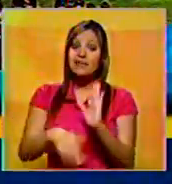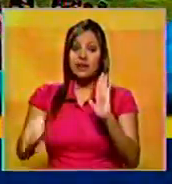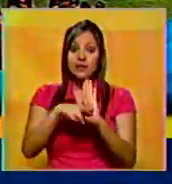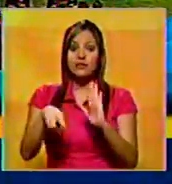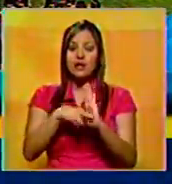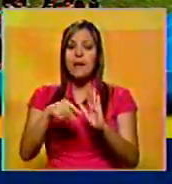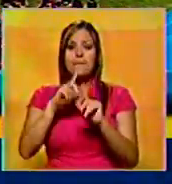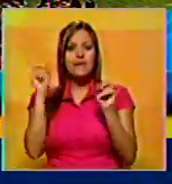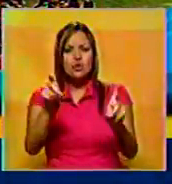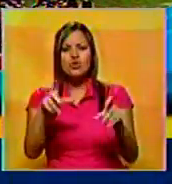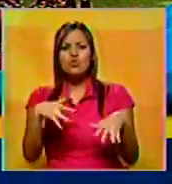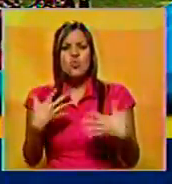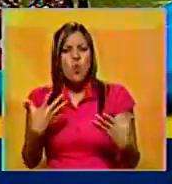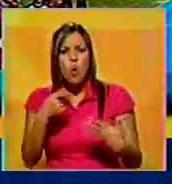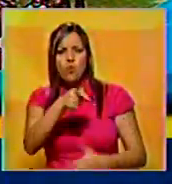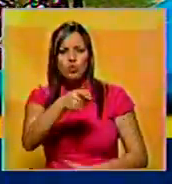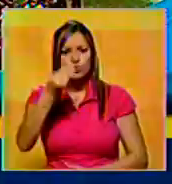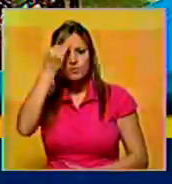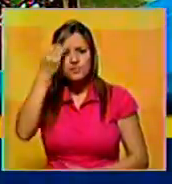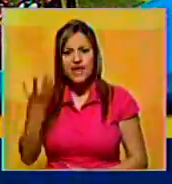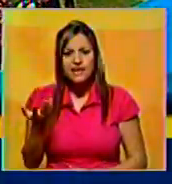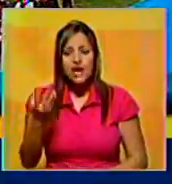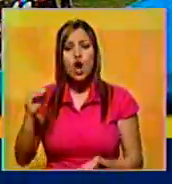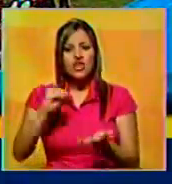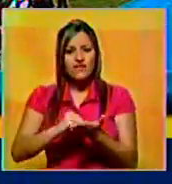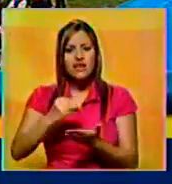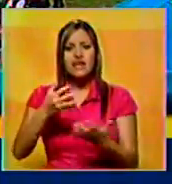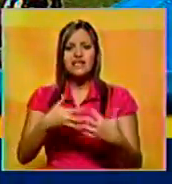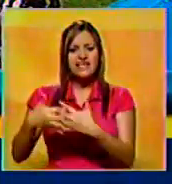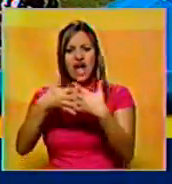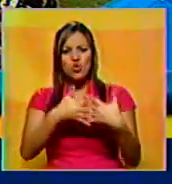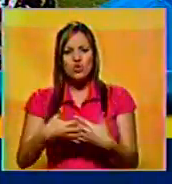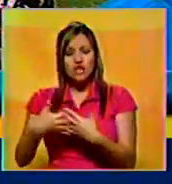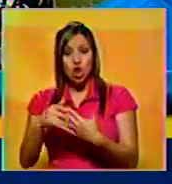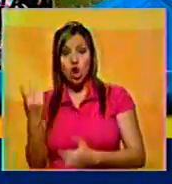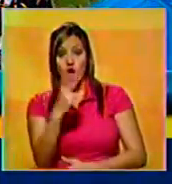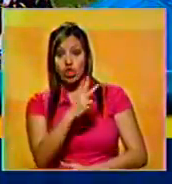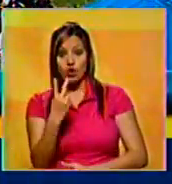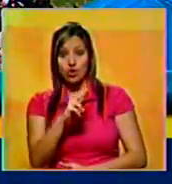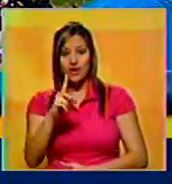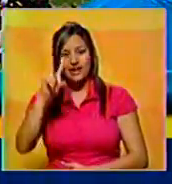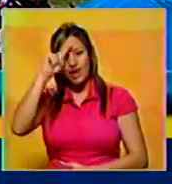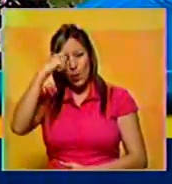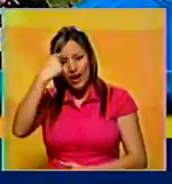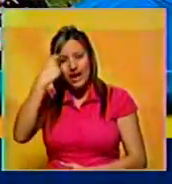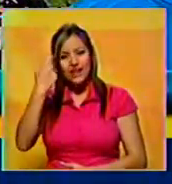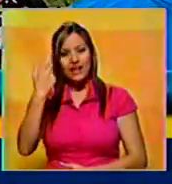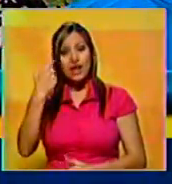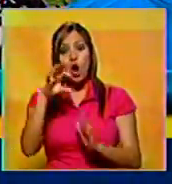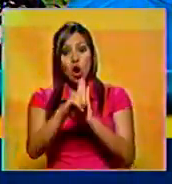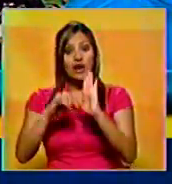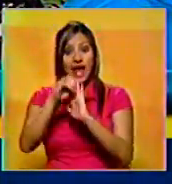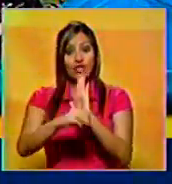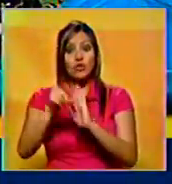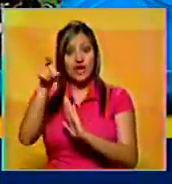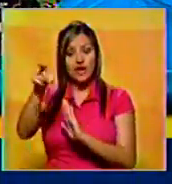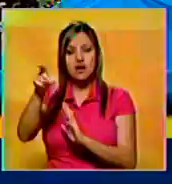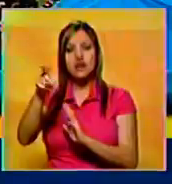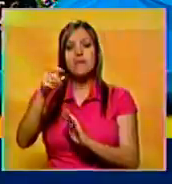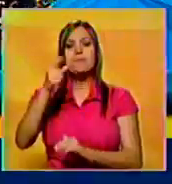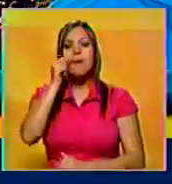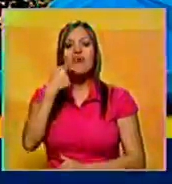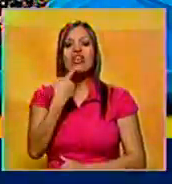era el destino de ellos, en qué momento pensaban retornar a los Estados Unidos. Recordemos que están en Orlando, y pues él contestó